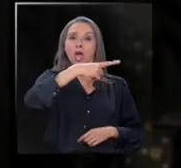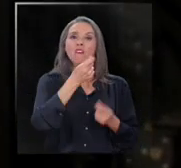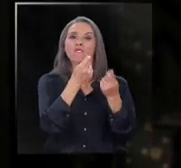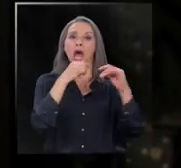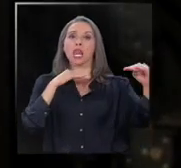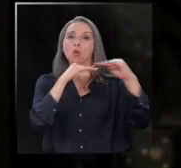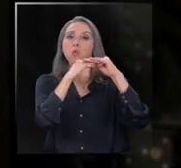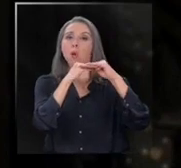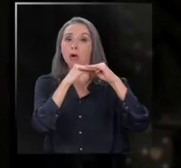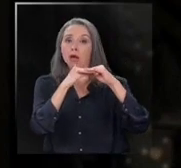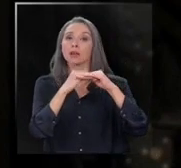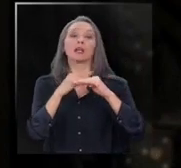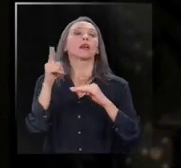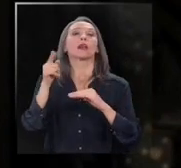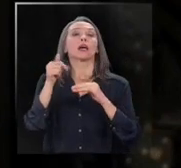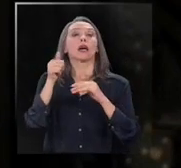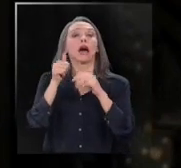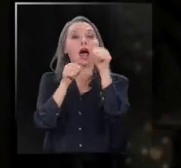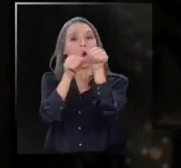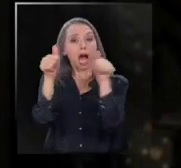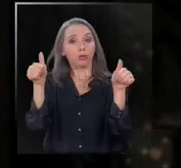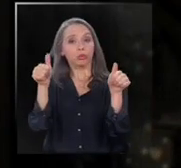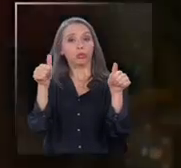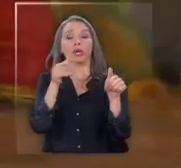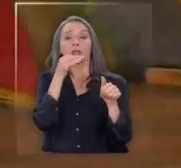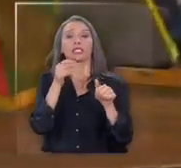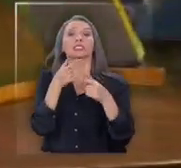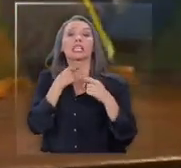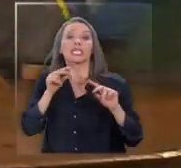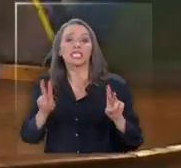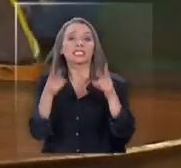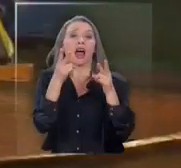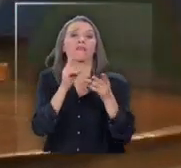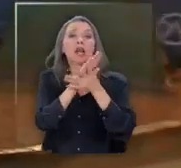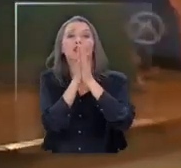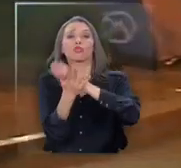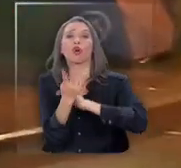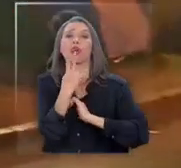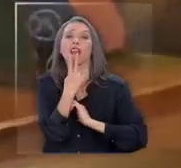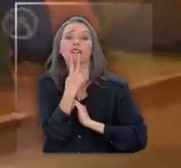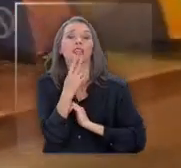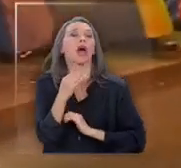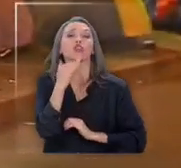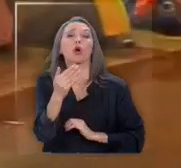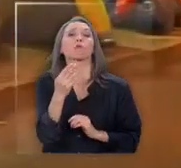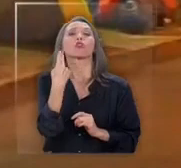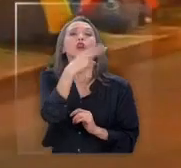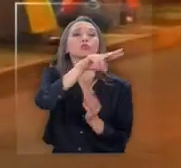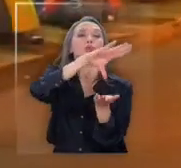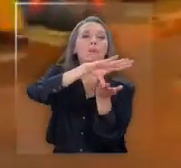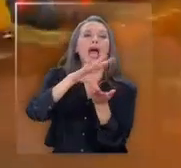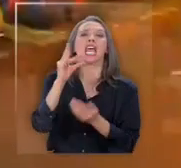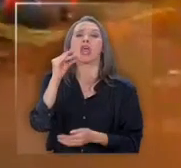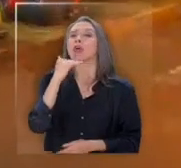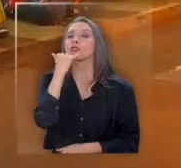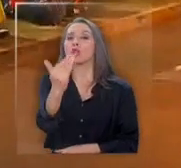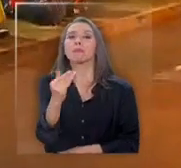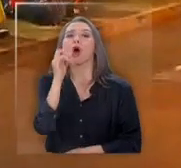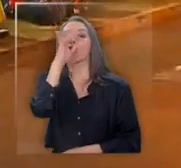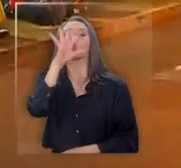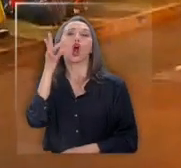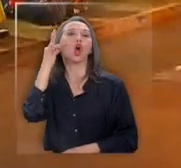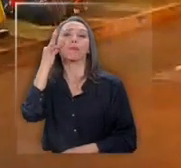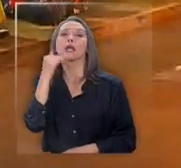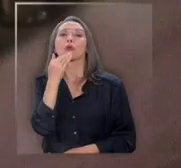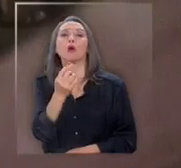bueno como han visto la autoridad china se están haciendo todos los esfuerzos por salvar todas las vidas posibles sin importar su nacionalidad de edad color de piel porque somos